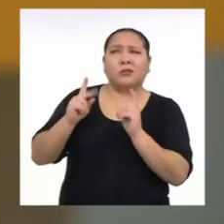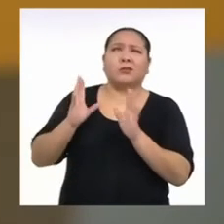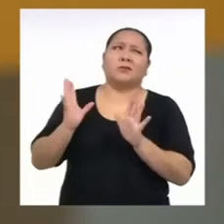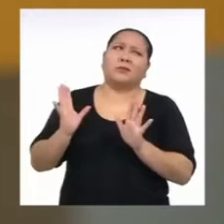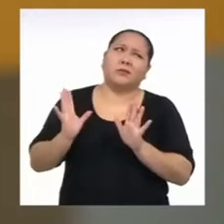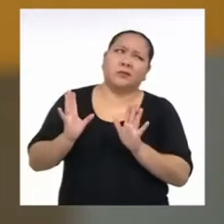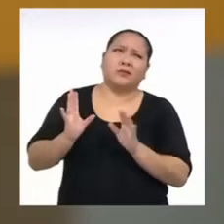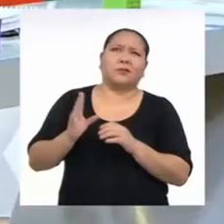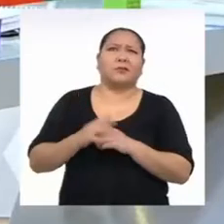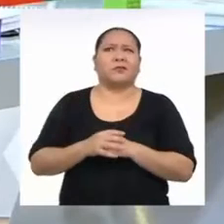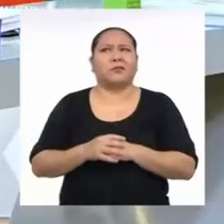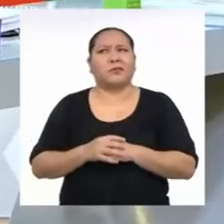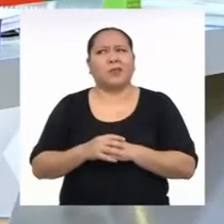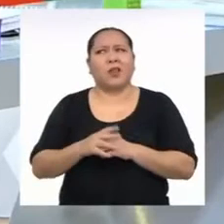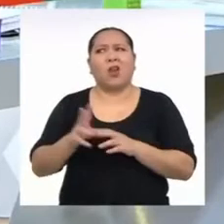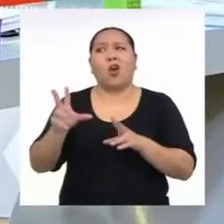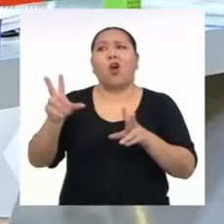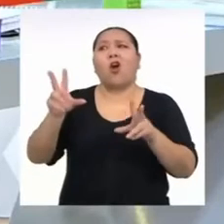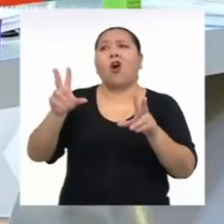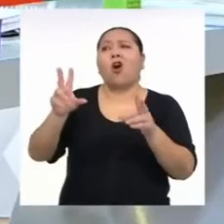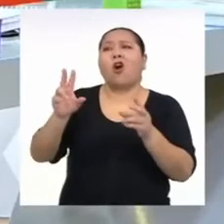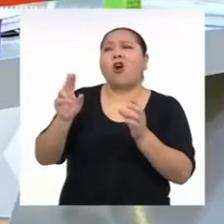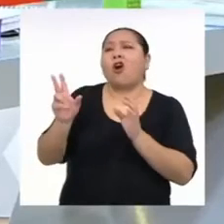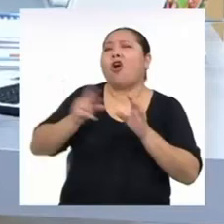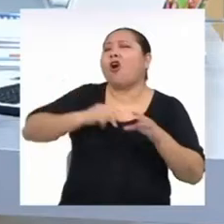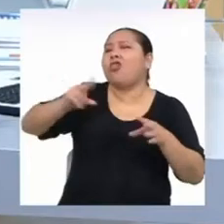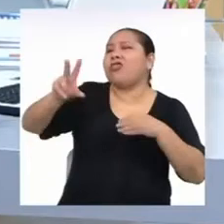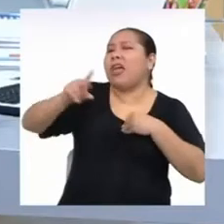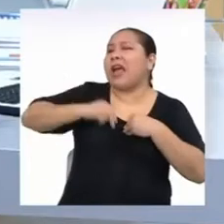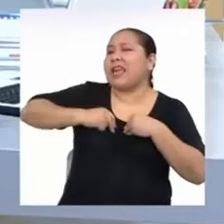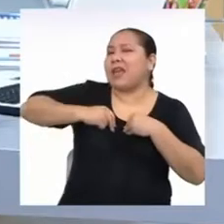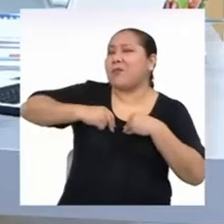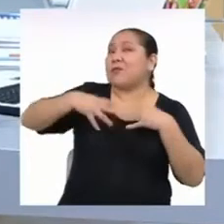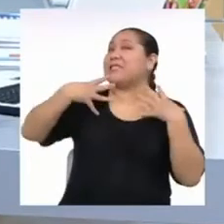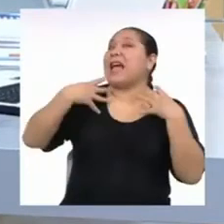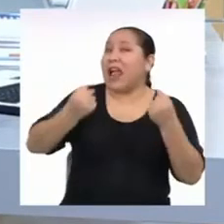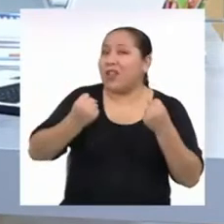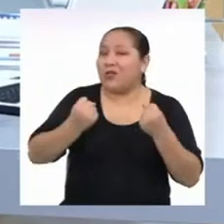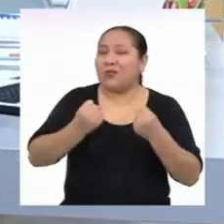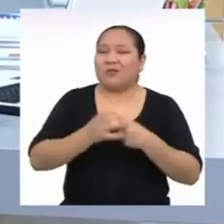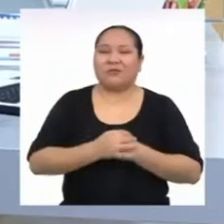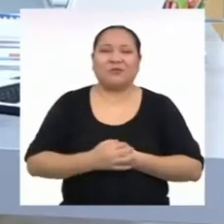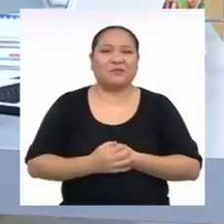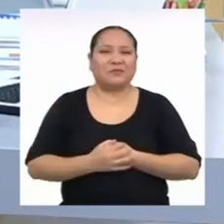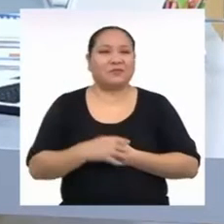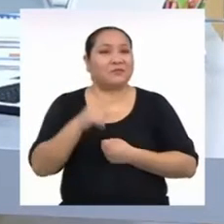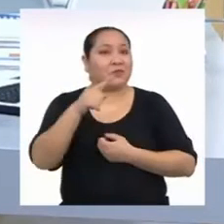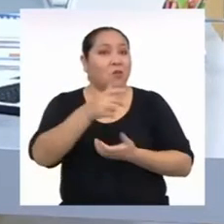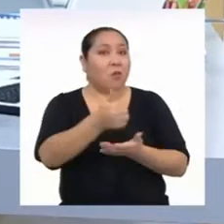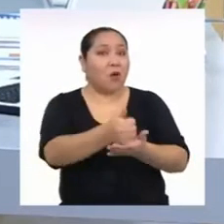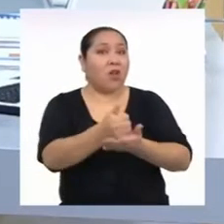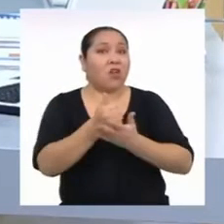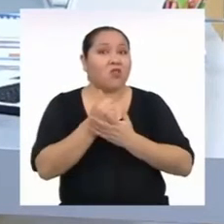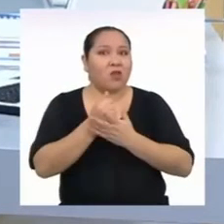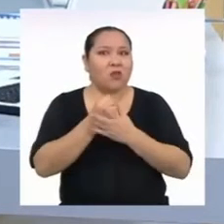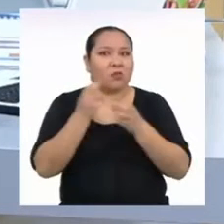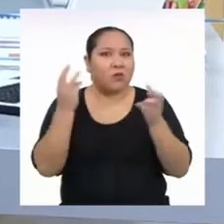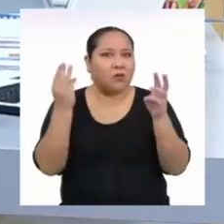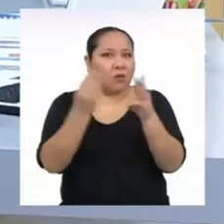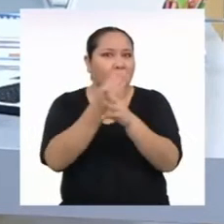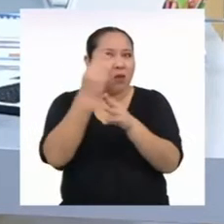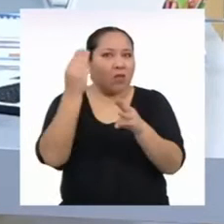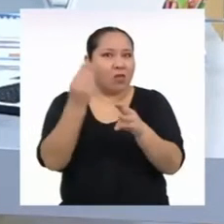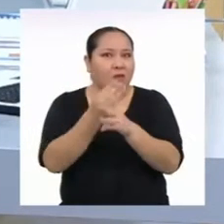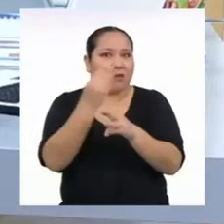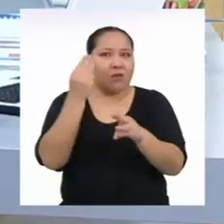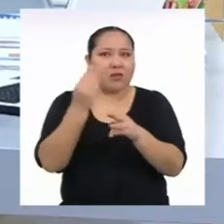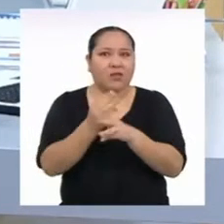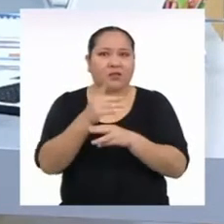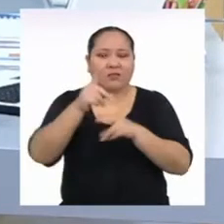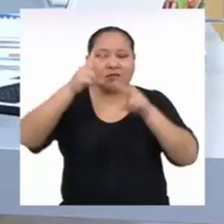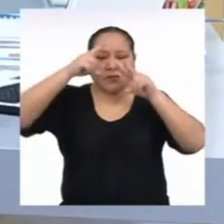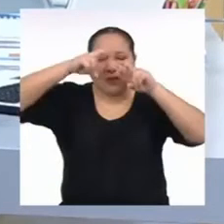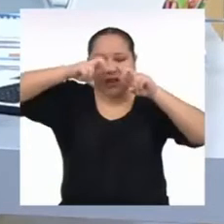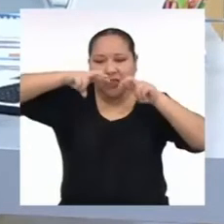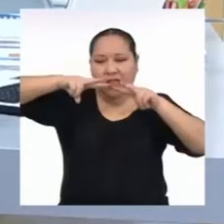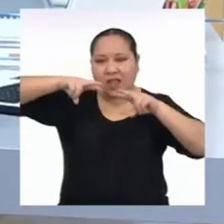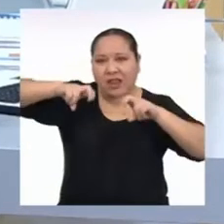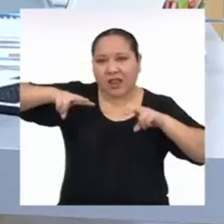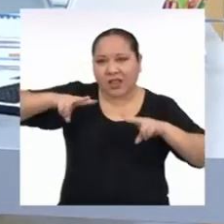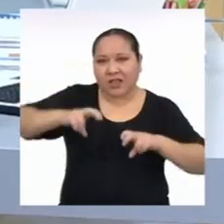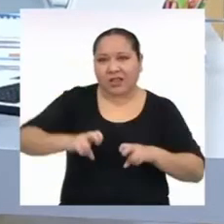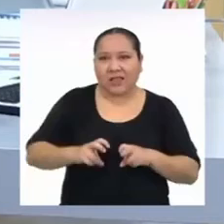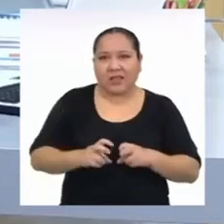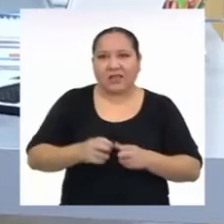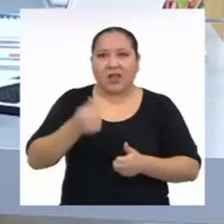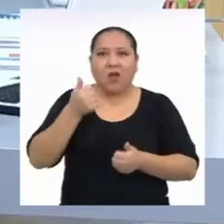contagiemos salud. Y para ello voy a ayudarme con las matemáticas para hacer un análisis de